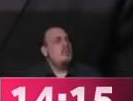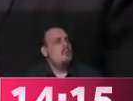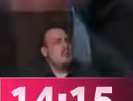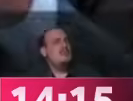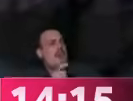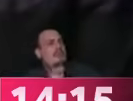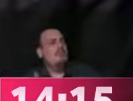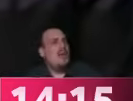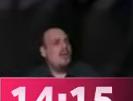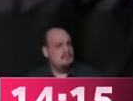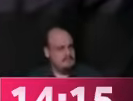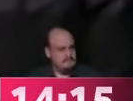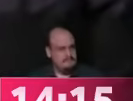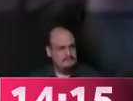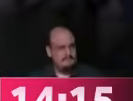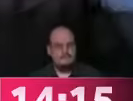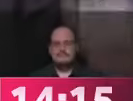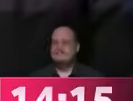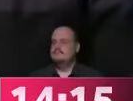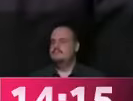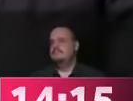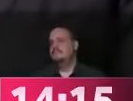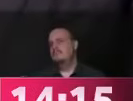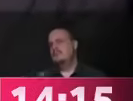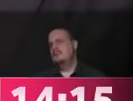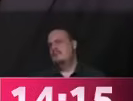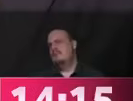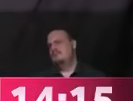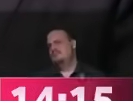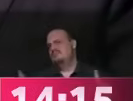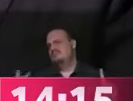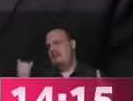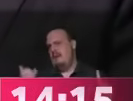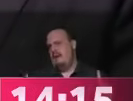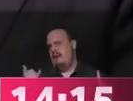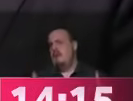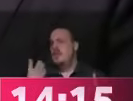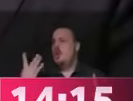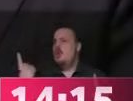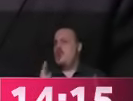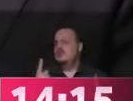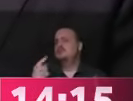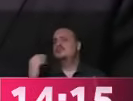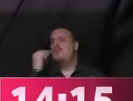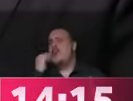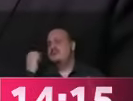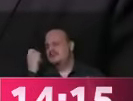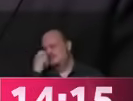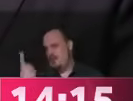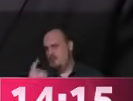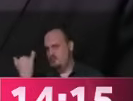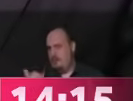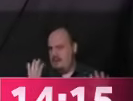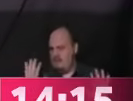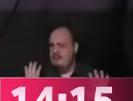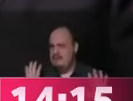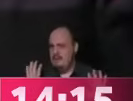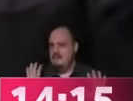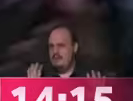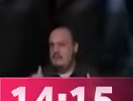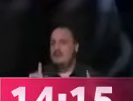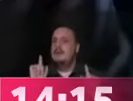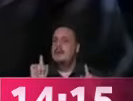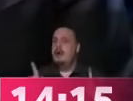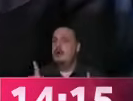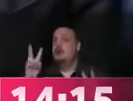de mentiroso varias veces, y para que se hagan solo una idea del nivel en algunos momentos al que llegó el debate en Argentina respecto, por ejemplo, a este cuestionamiento que